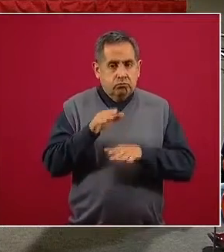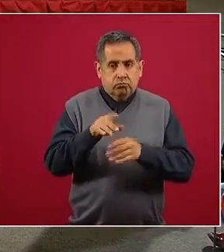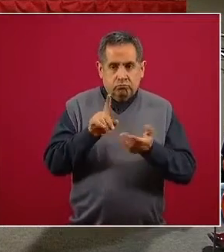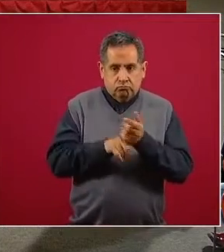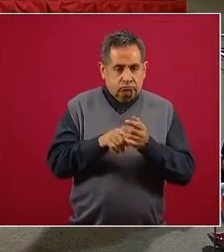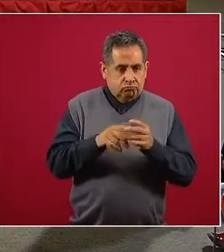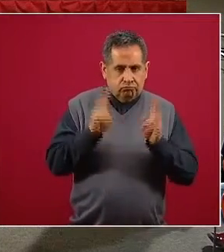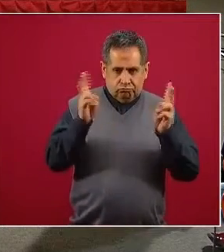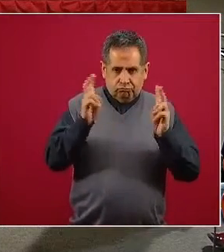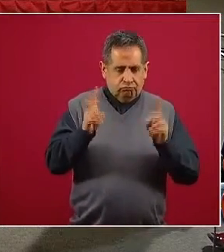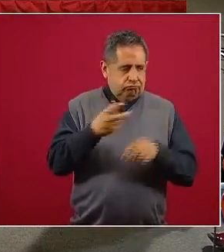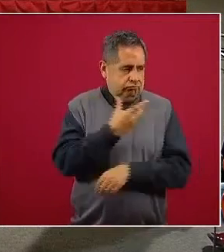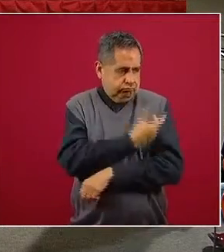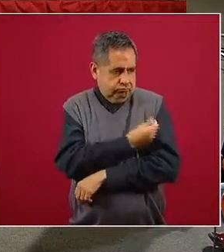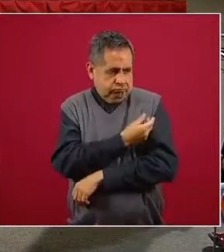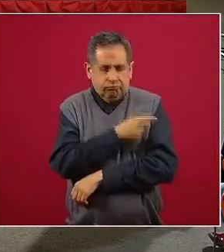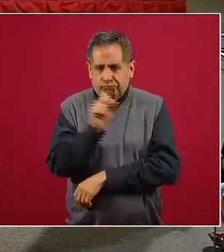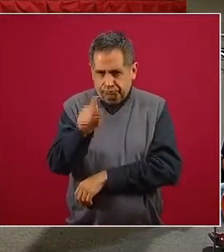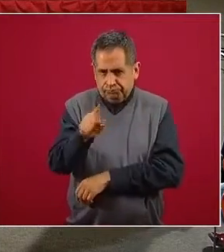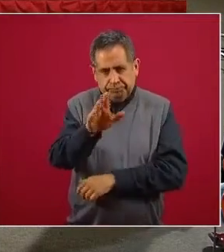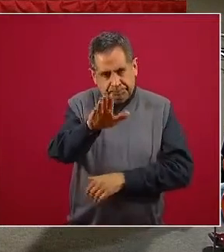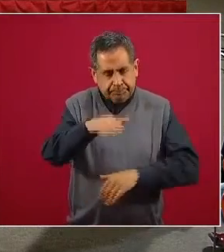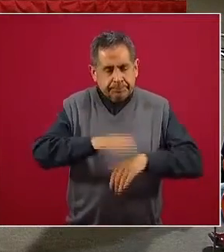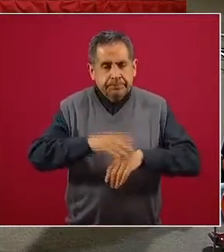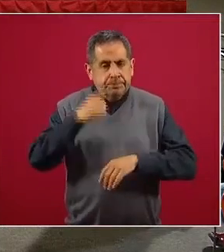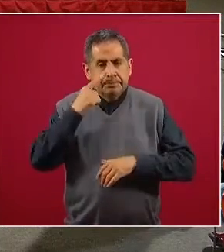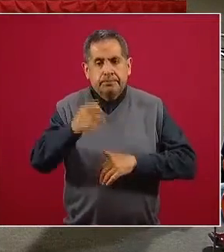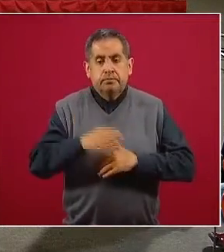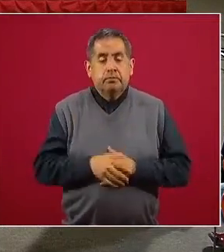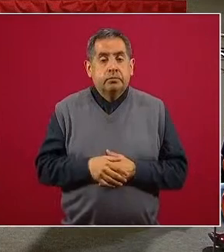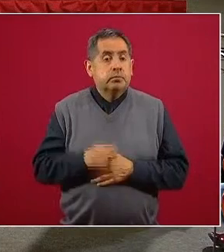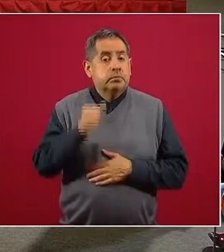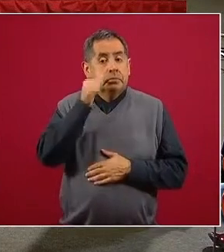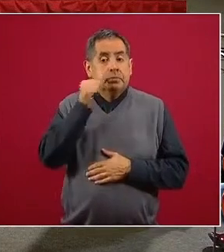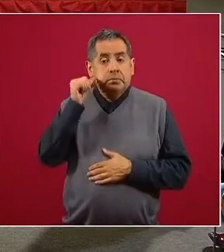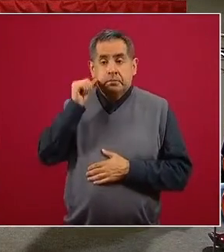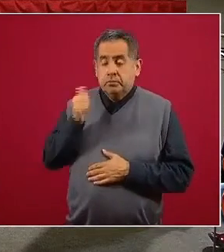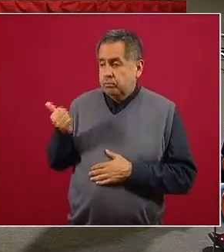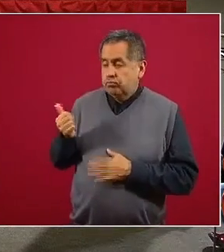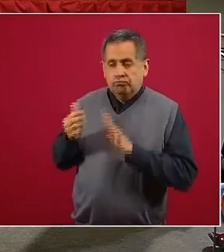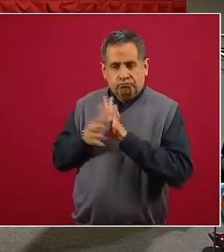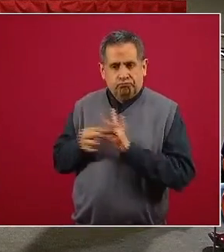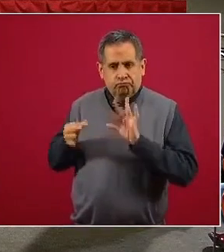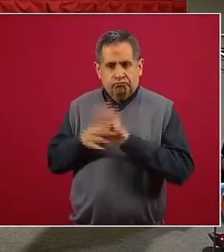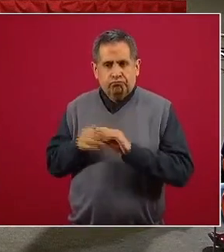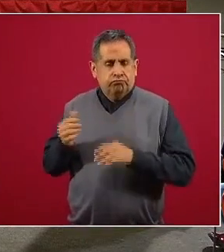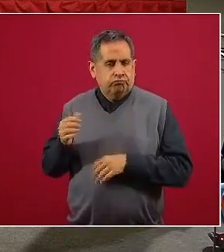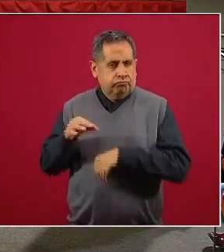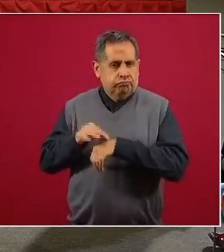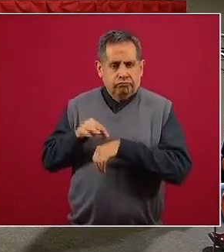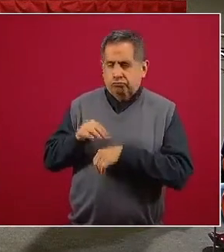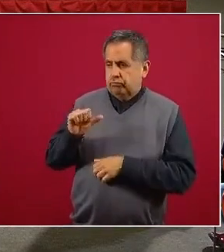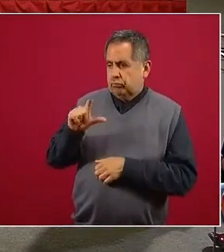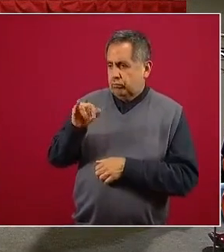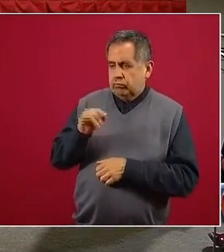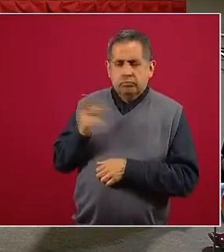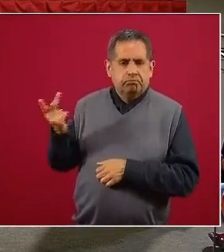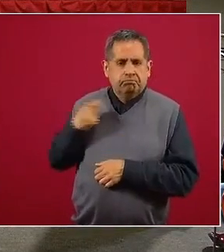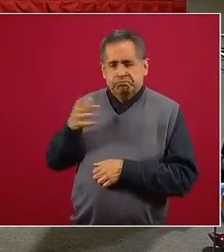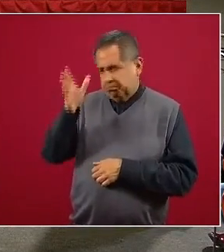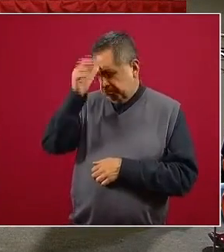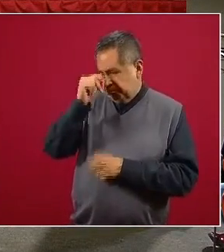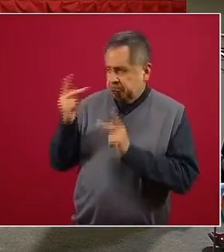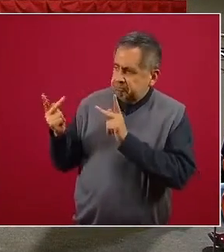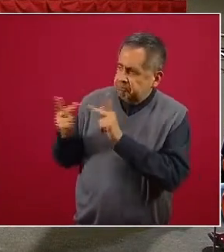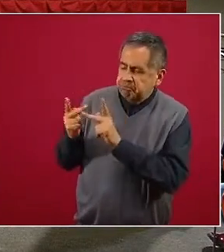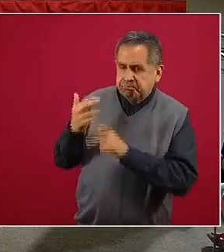y todos los aspectos. Esto que usted dice y que ayer explicó con cierto detalle el doctor Alomía, coincido con lo que dijo ayer el